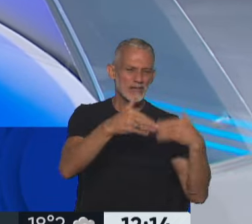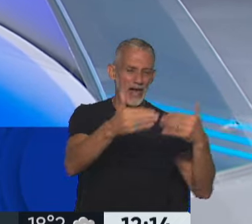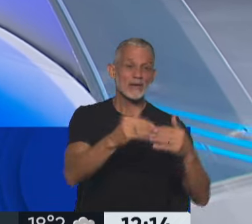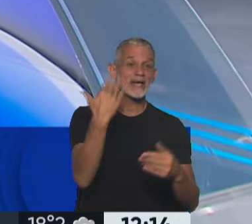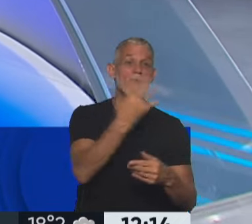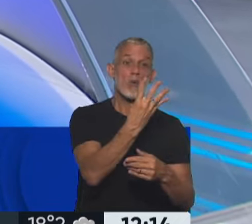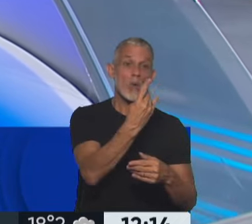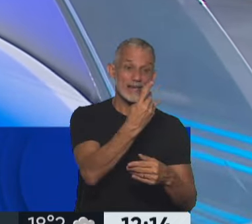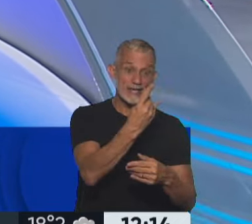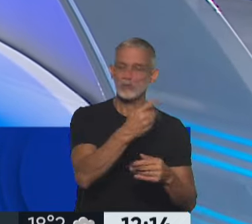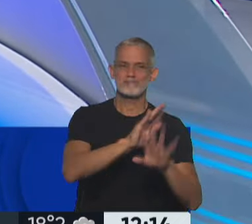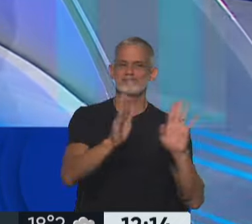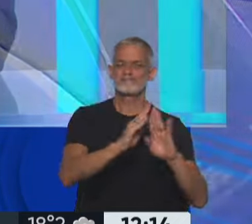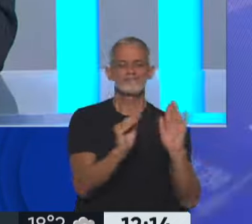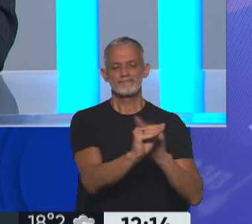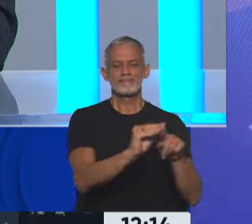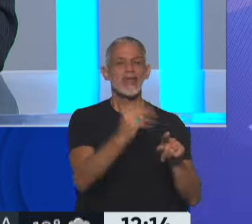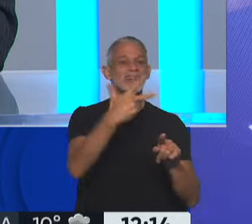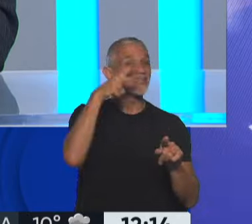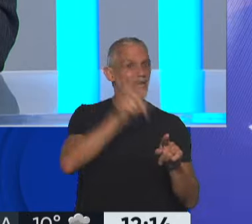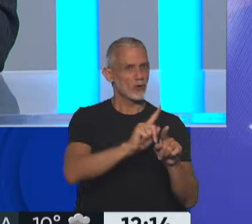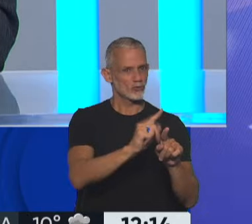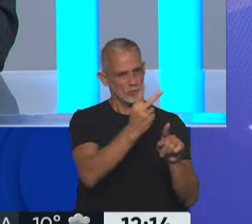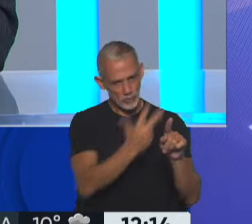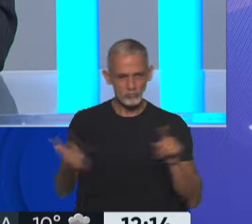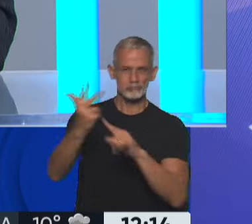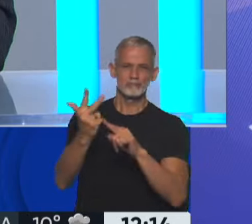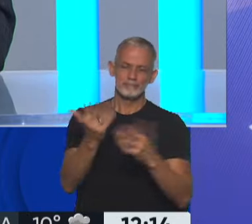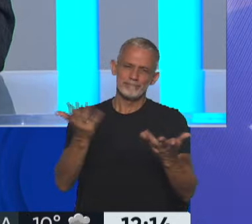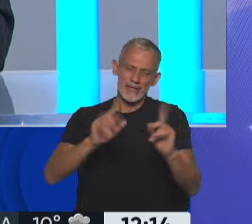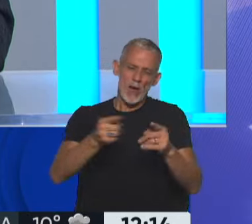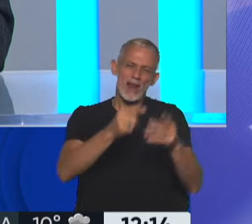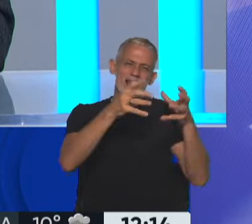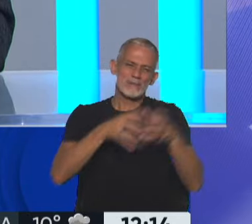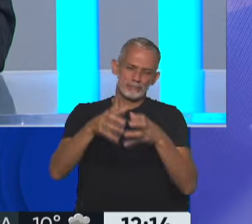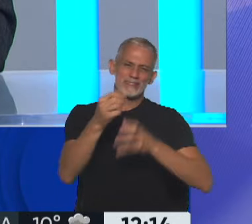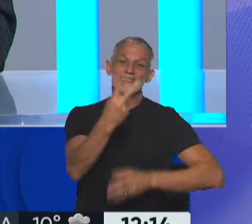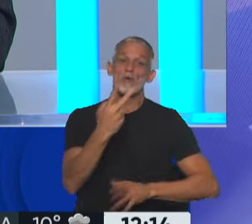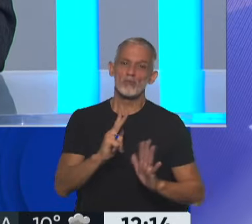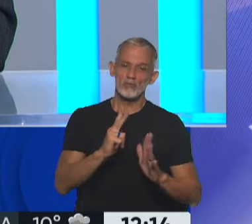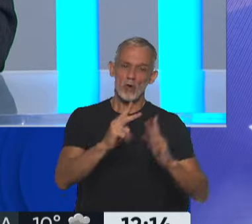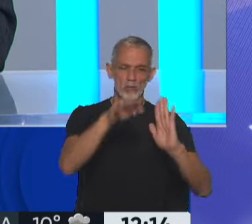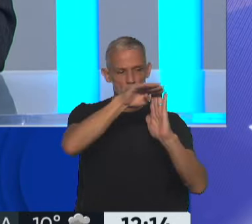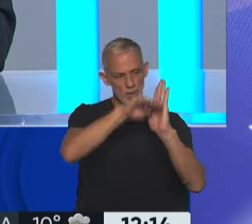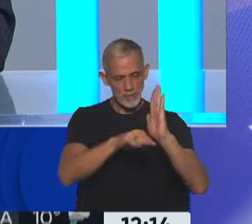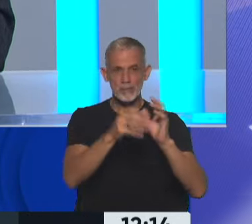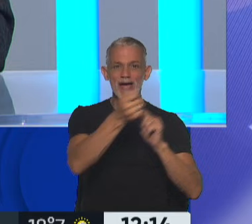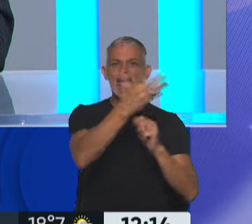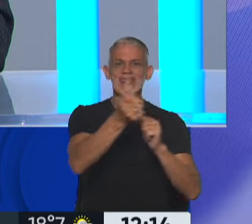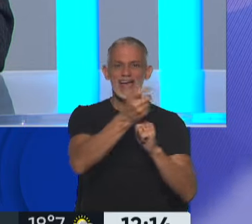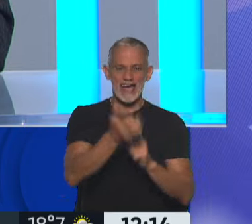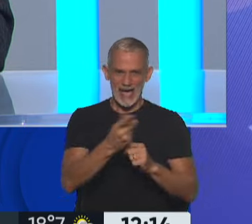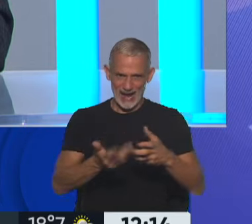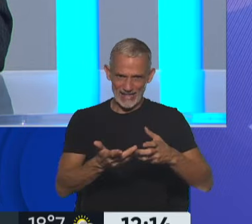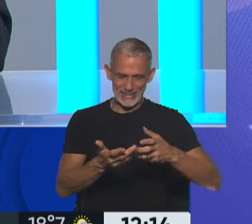41 ahora figuran 38 sigue siendo el segundo bloque en lo que son los diferentes bloques y